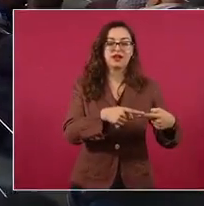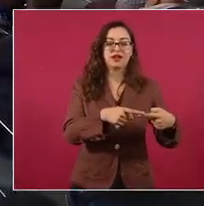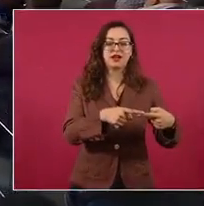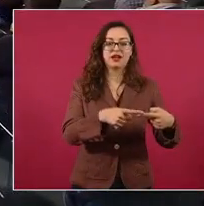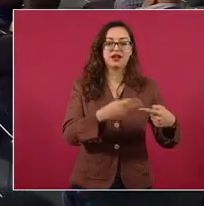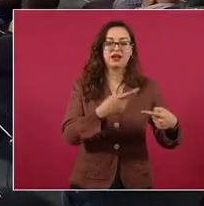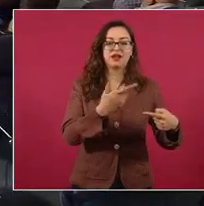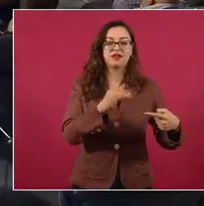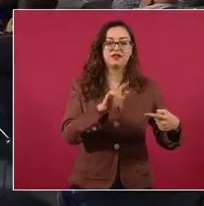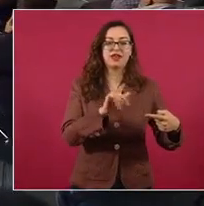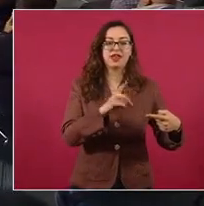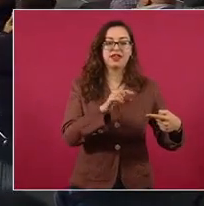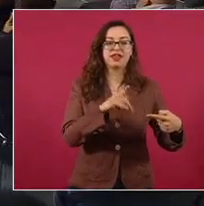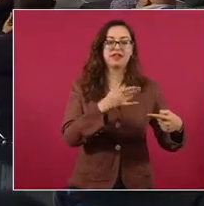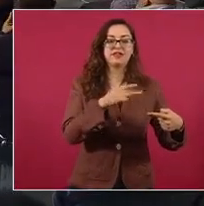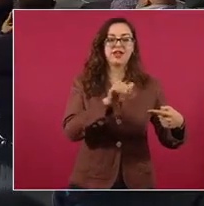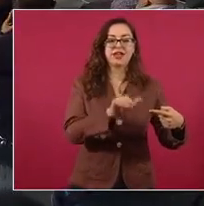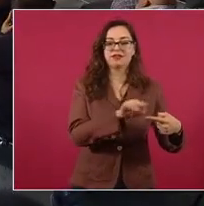Filadelfia.